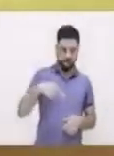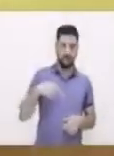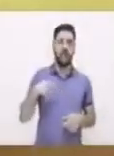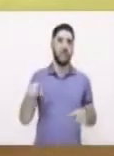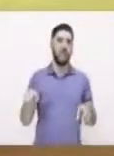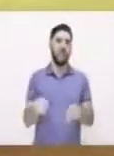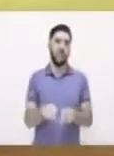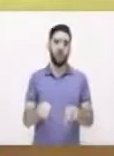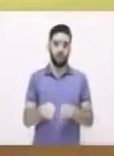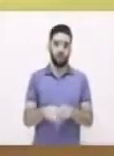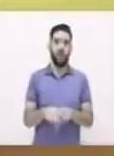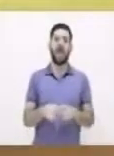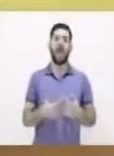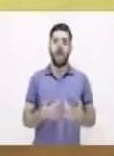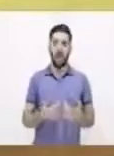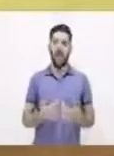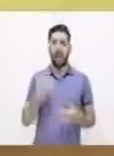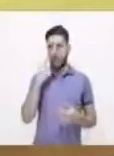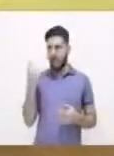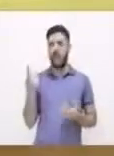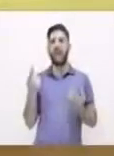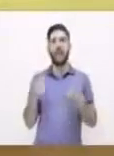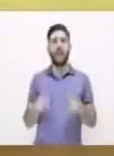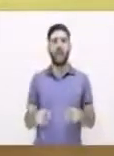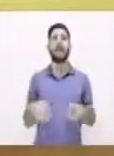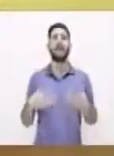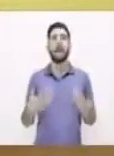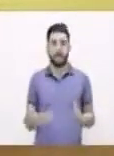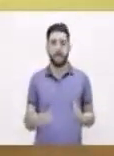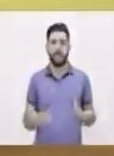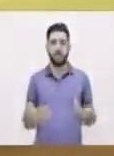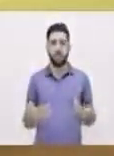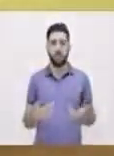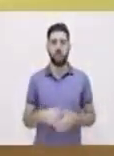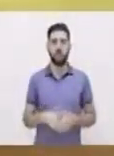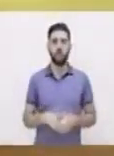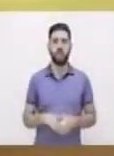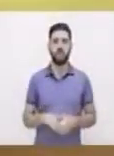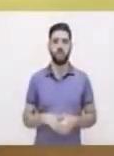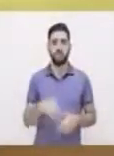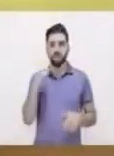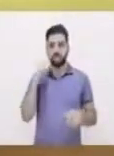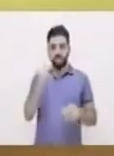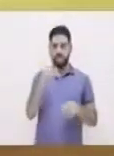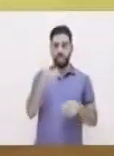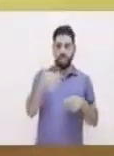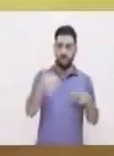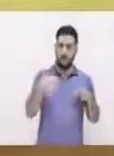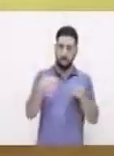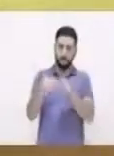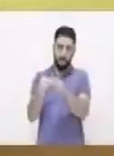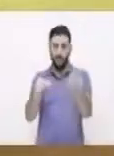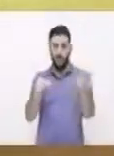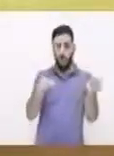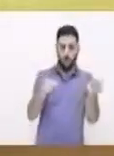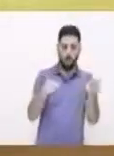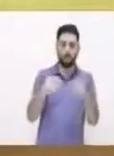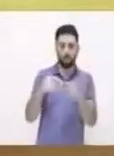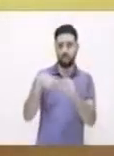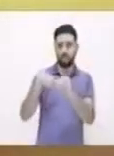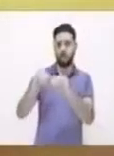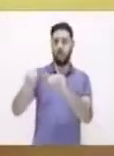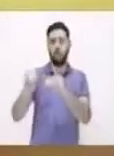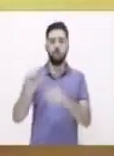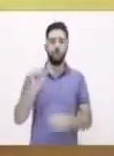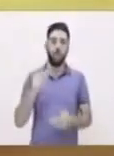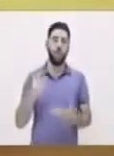colisionarla con las otras. ¿Notaste lo que sucedió? Hubo un desplazamiento, hubo un choque. ¿Qué tipo de